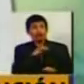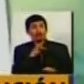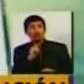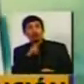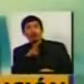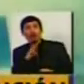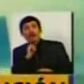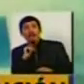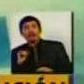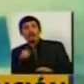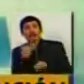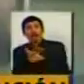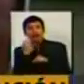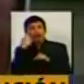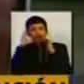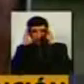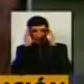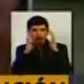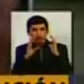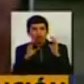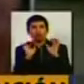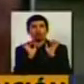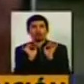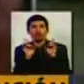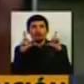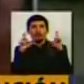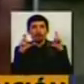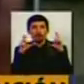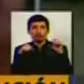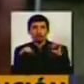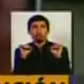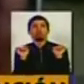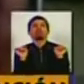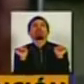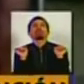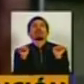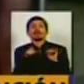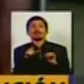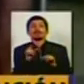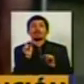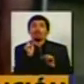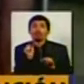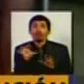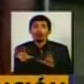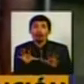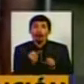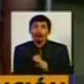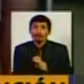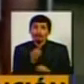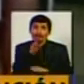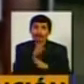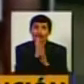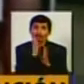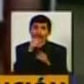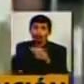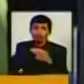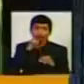centró su atención en esta particular foto. Una imagen que retrata la poca actividad que hubo en muchas